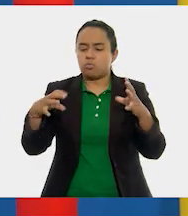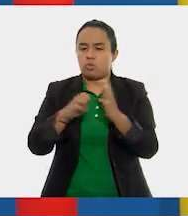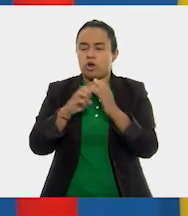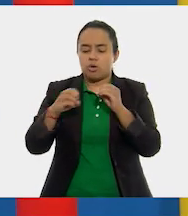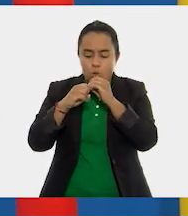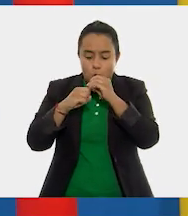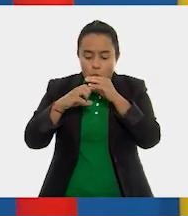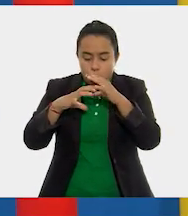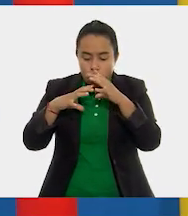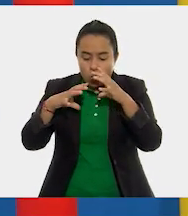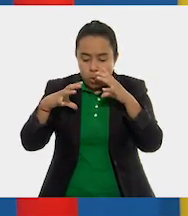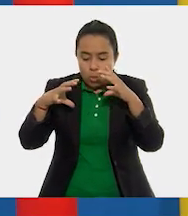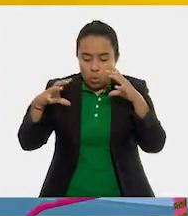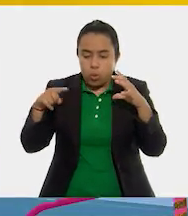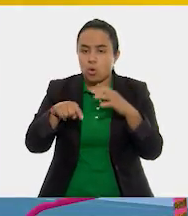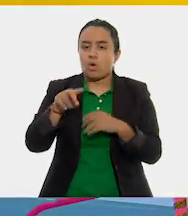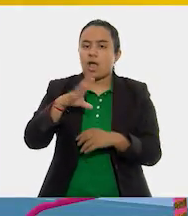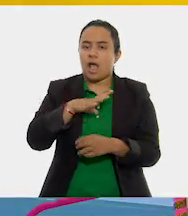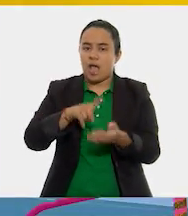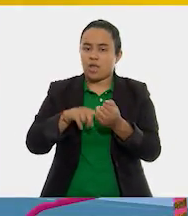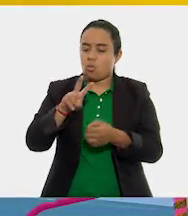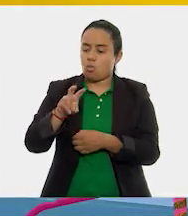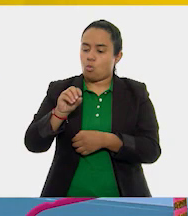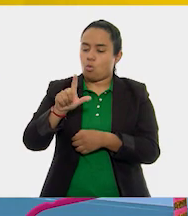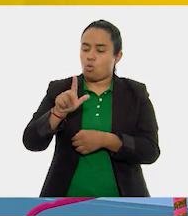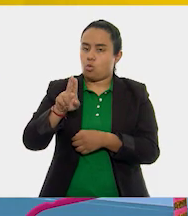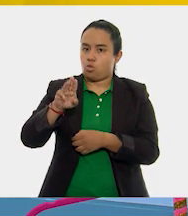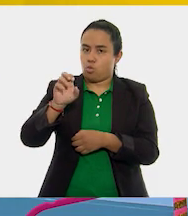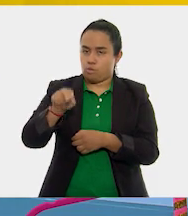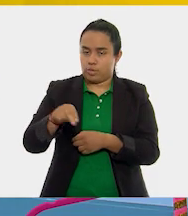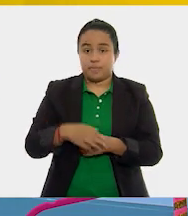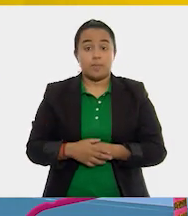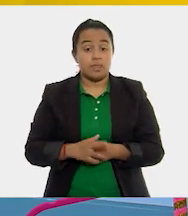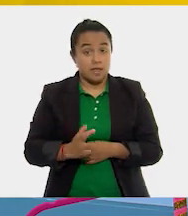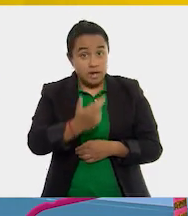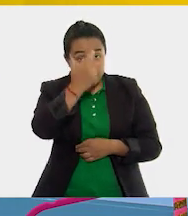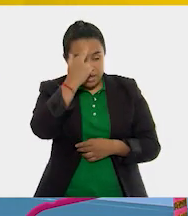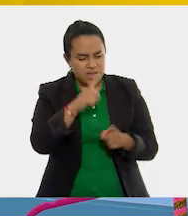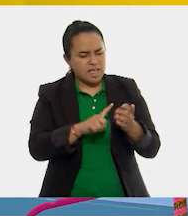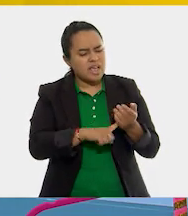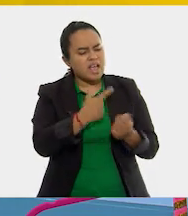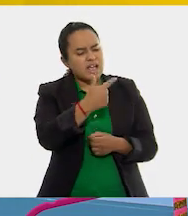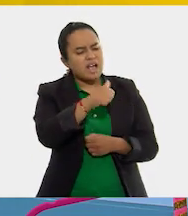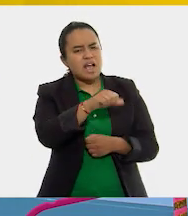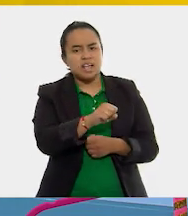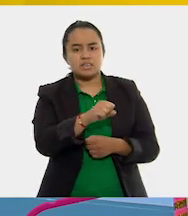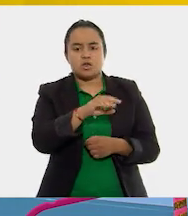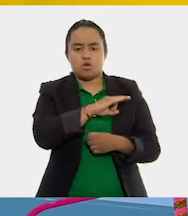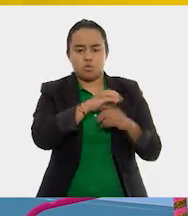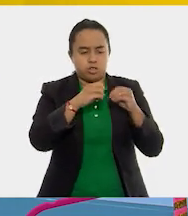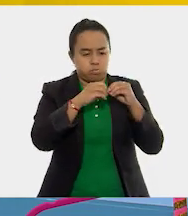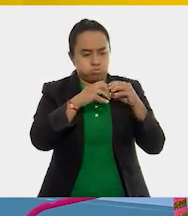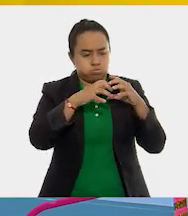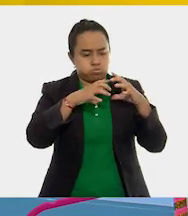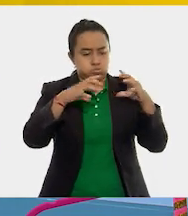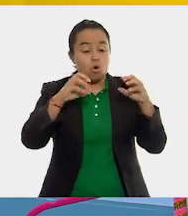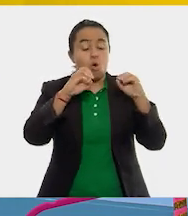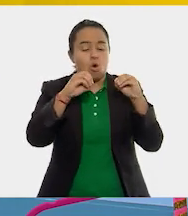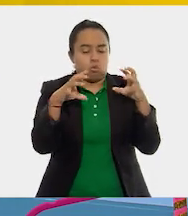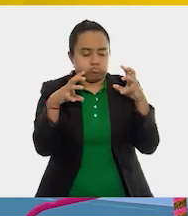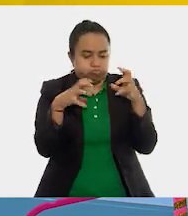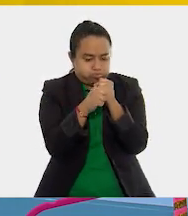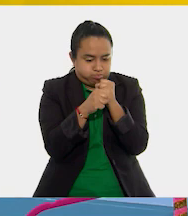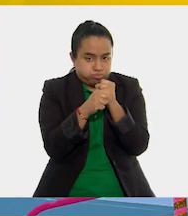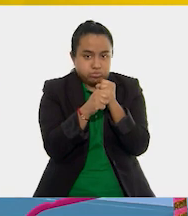inflamos un globo con aire. Así es. Recordemos que una de las propiedades de los gases es que se expanden o se comprimen debido